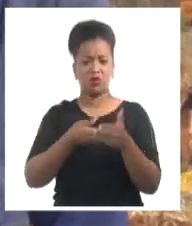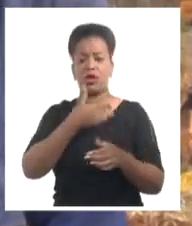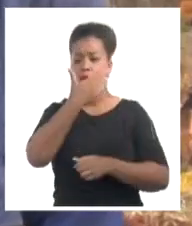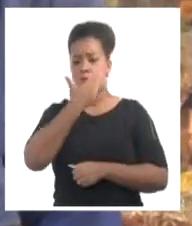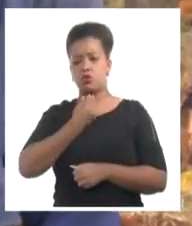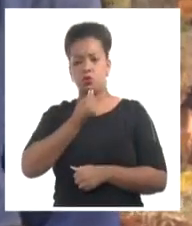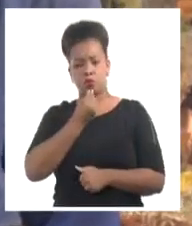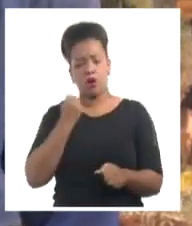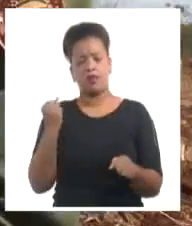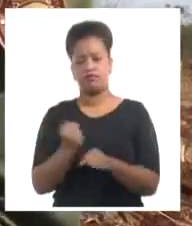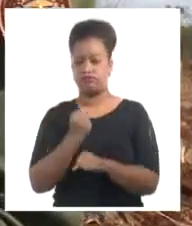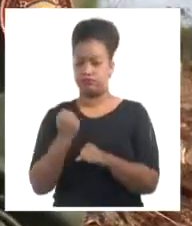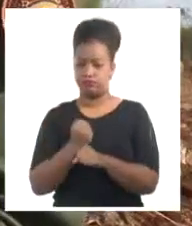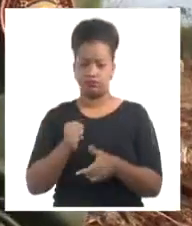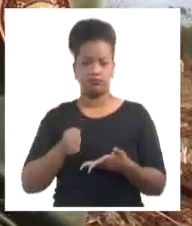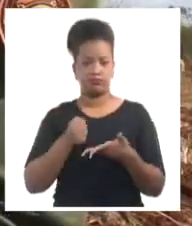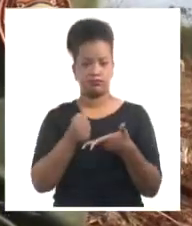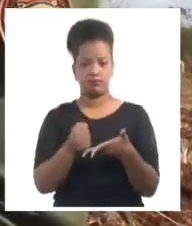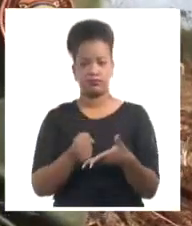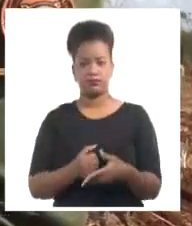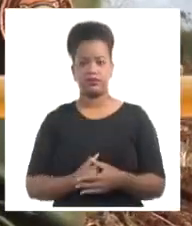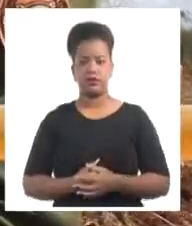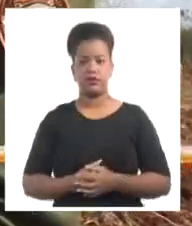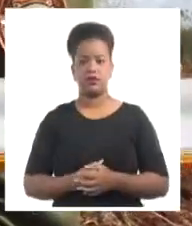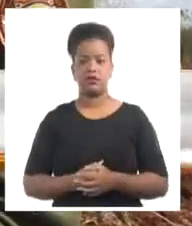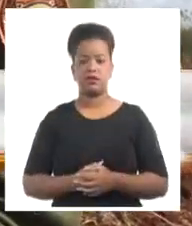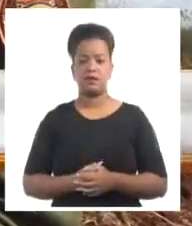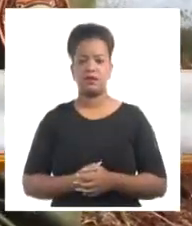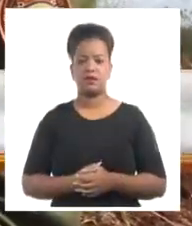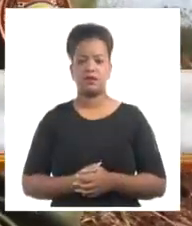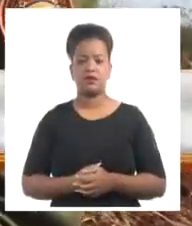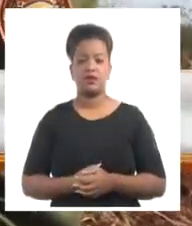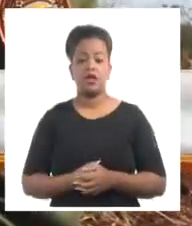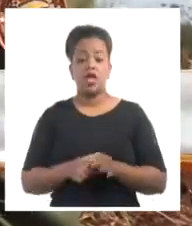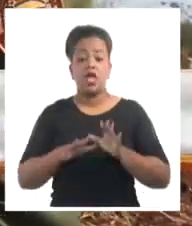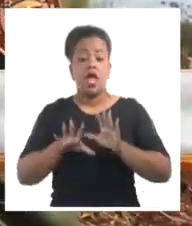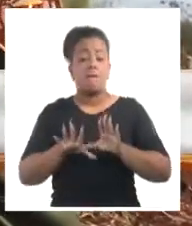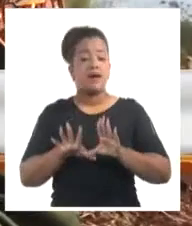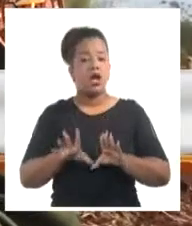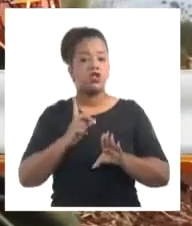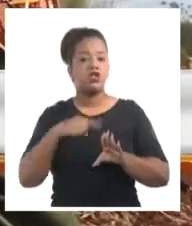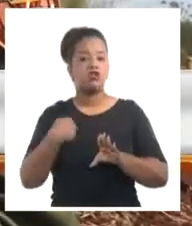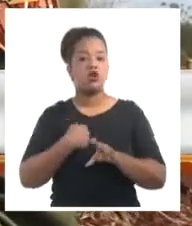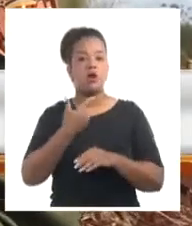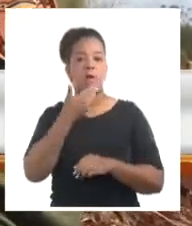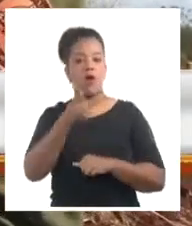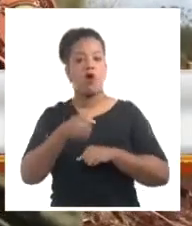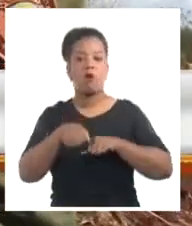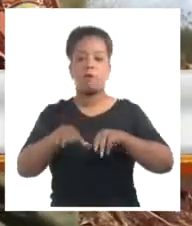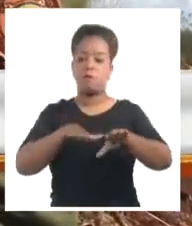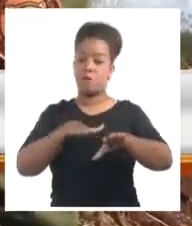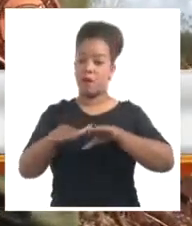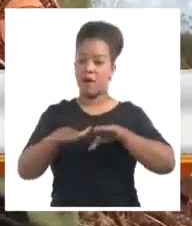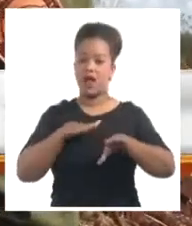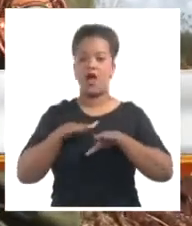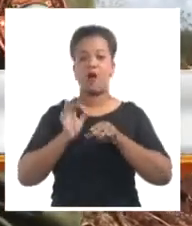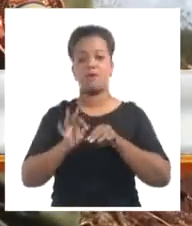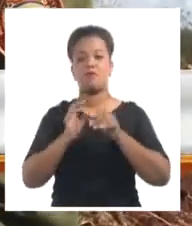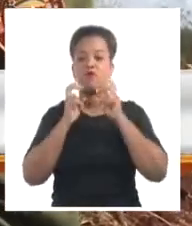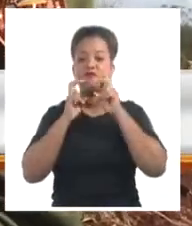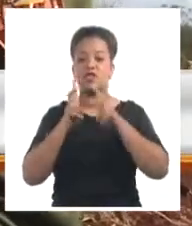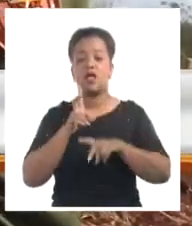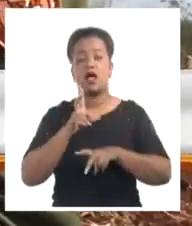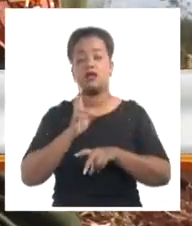en todo momento para lo que haya que falta que hacer. Esperamos de aquí salir como mejores preparados para la vida que nos toca como